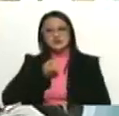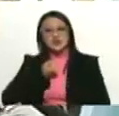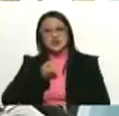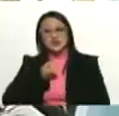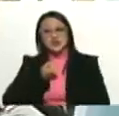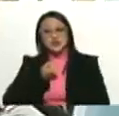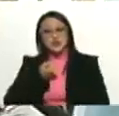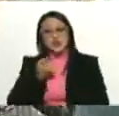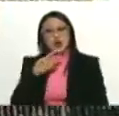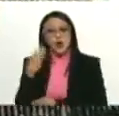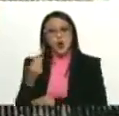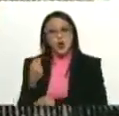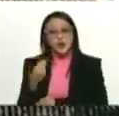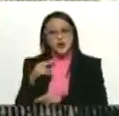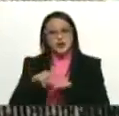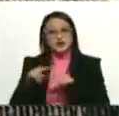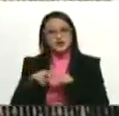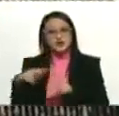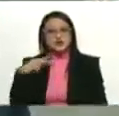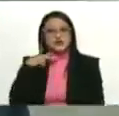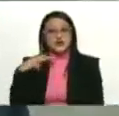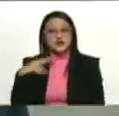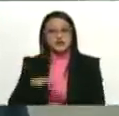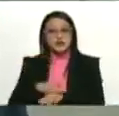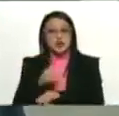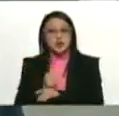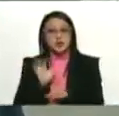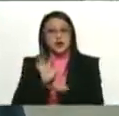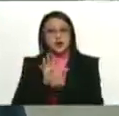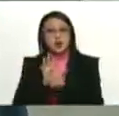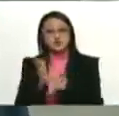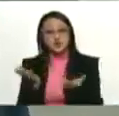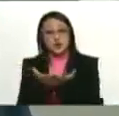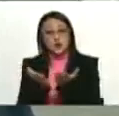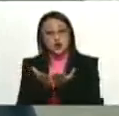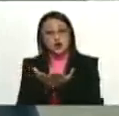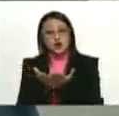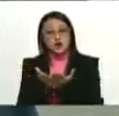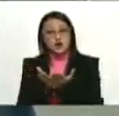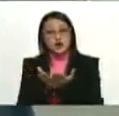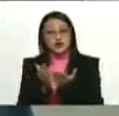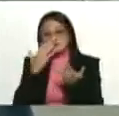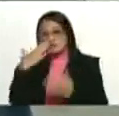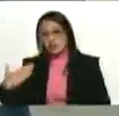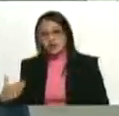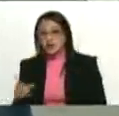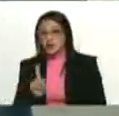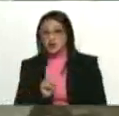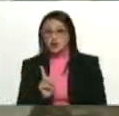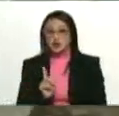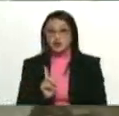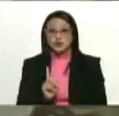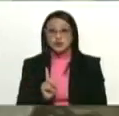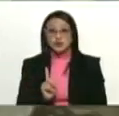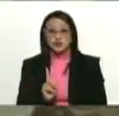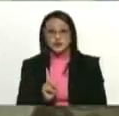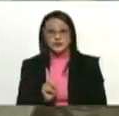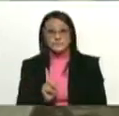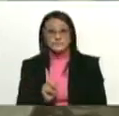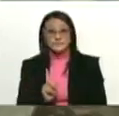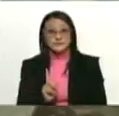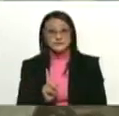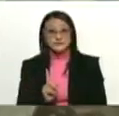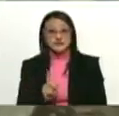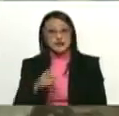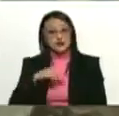de adolescentes, de niños que fueron víctimas de este flagelo que no podemos banalizar. En este sentido,